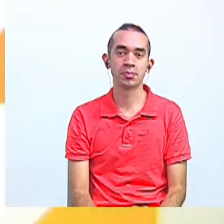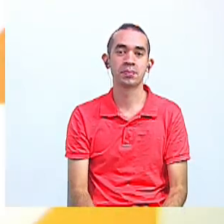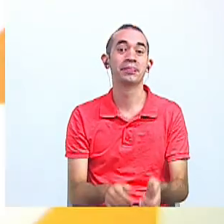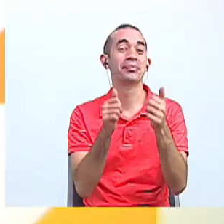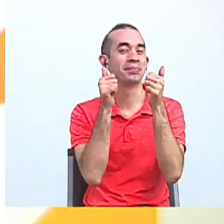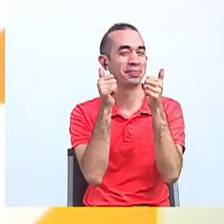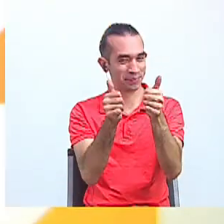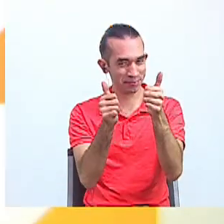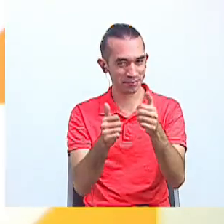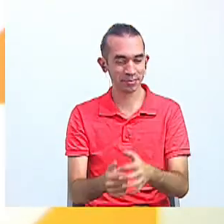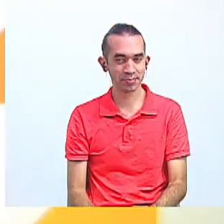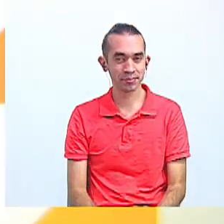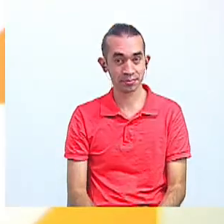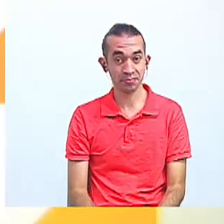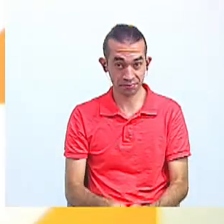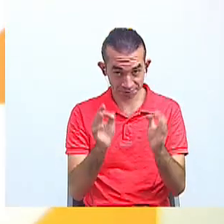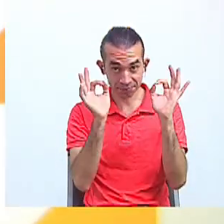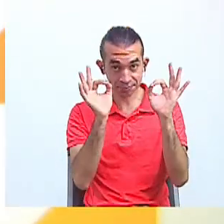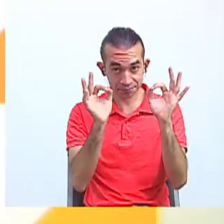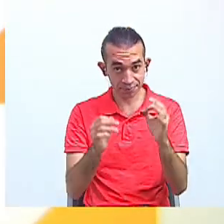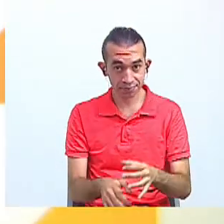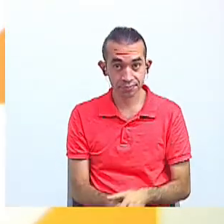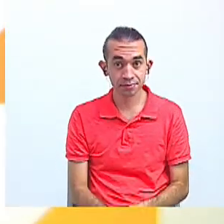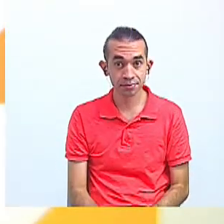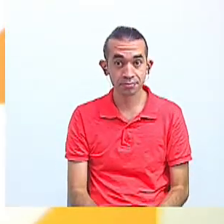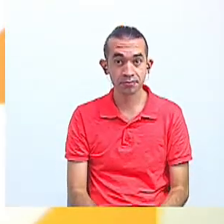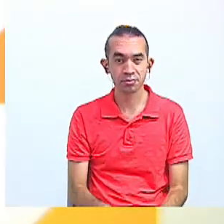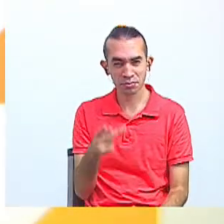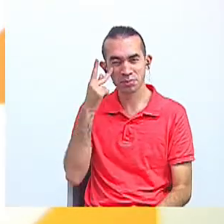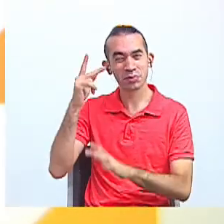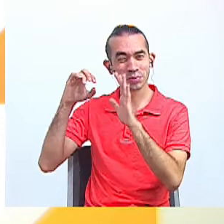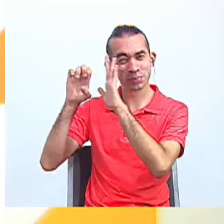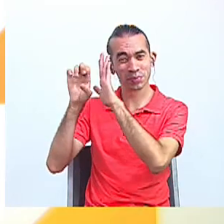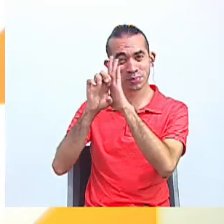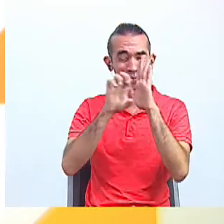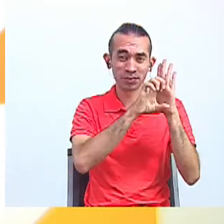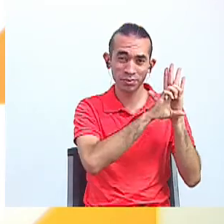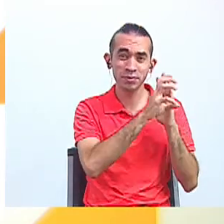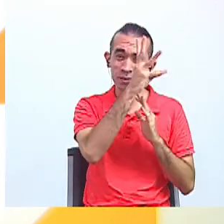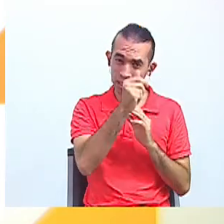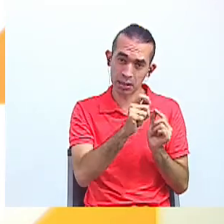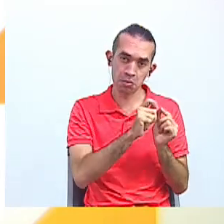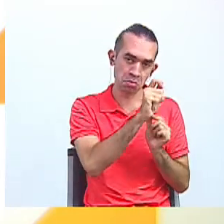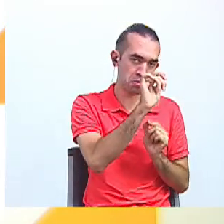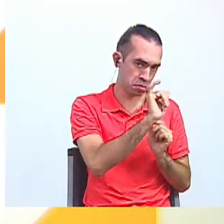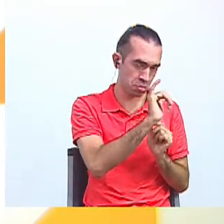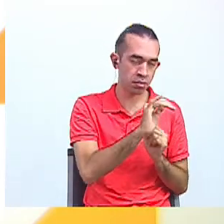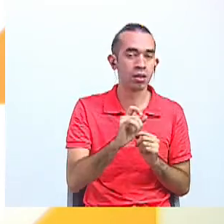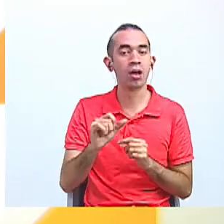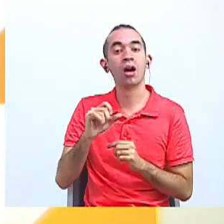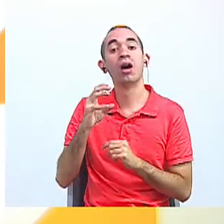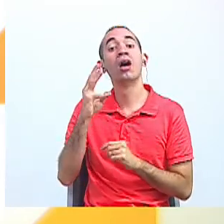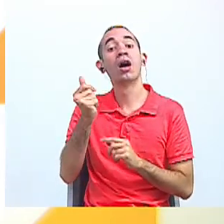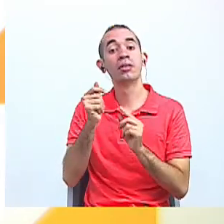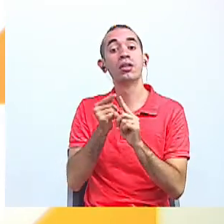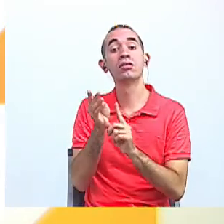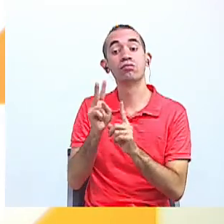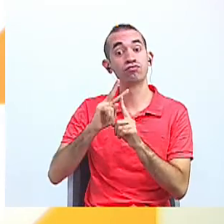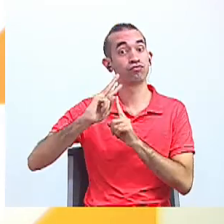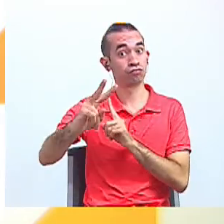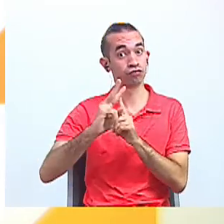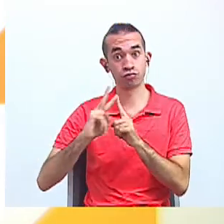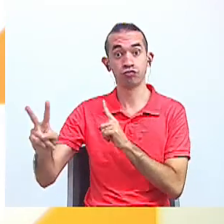Muy bien. ¿Cómo les fue? ¿Lograron ver esos ejemplos de cantidades escalares y cantidades vectoriales?